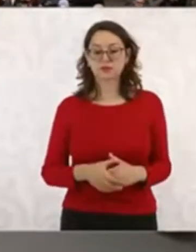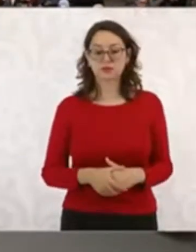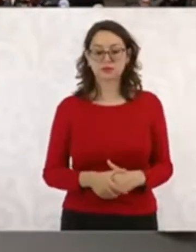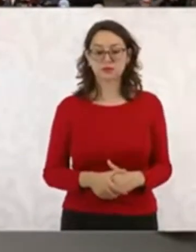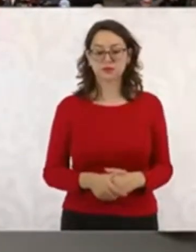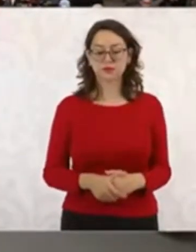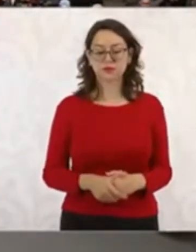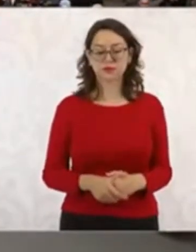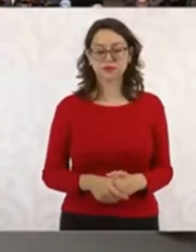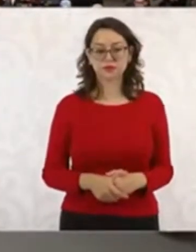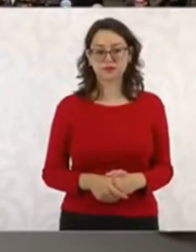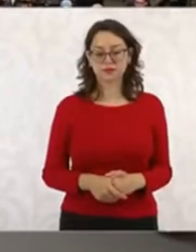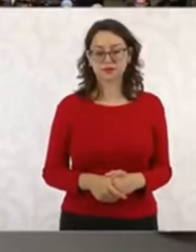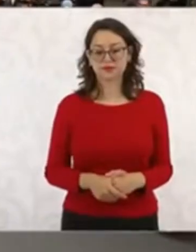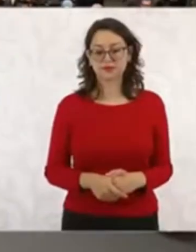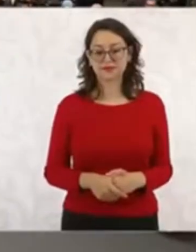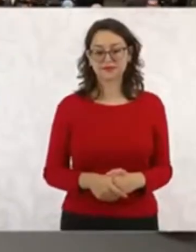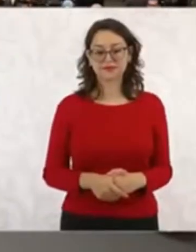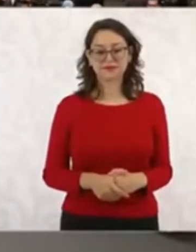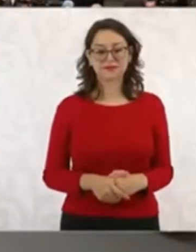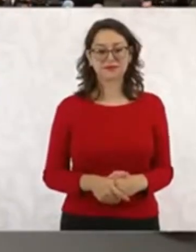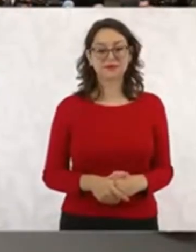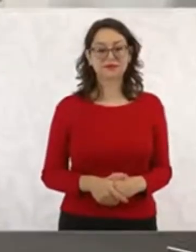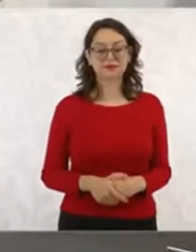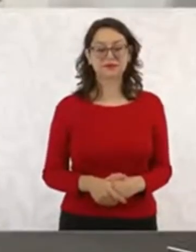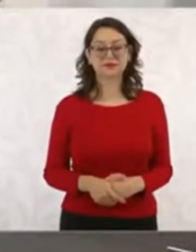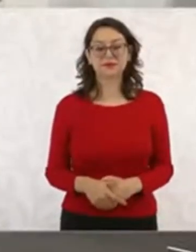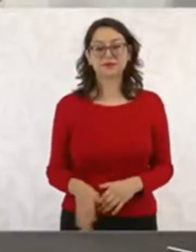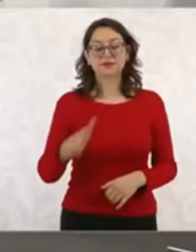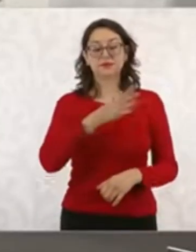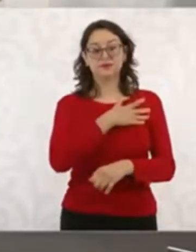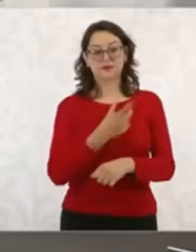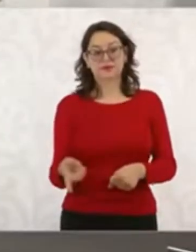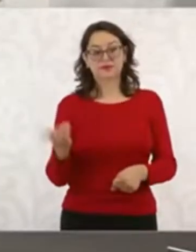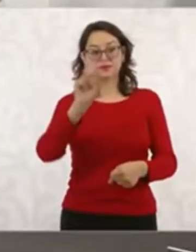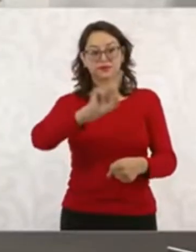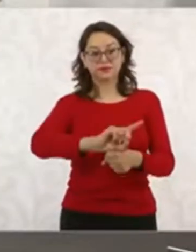Muy buenos días, presidenta.